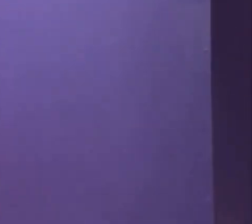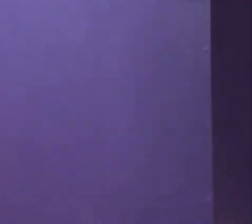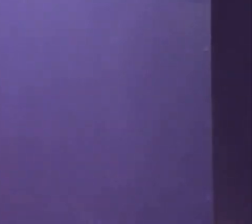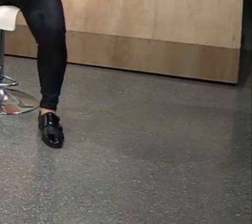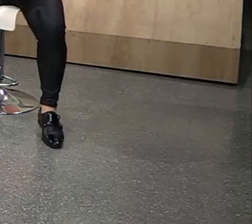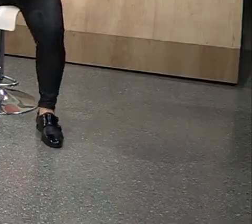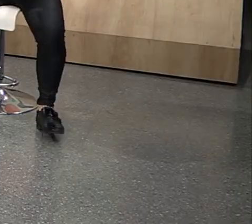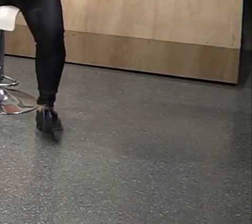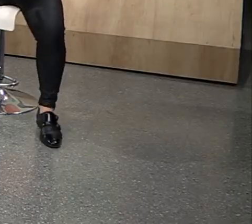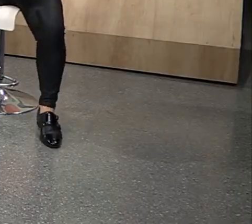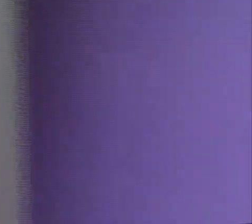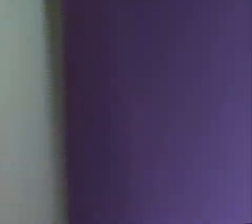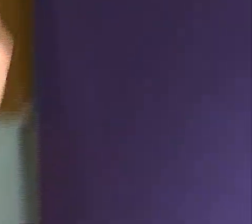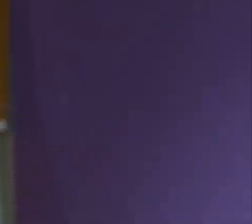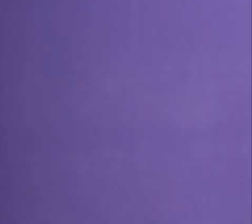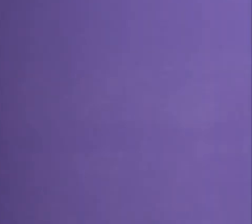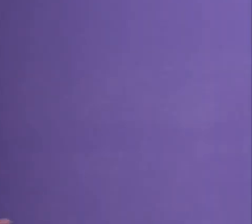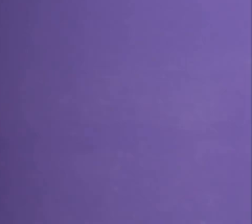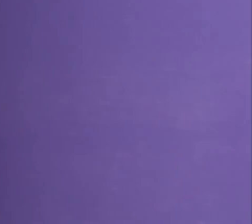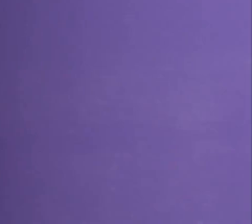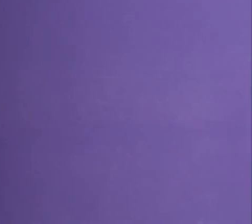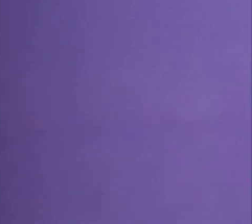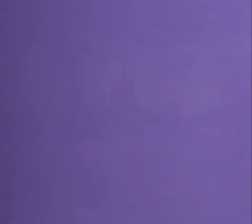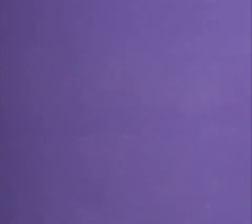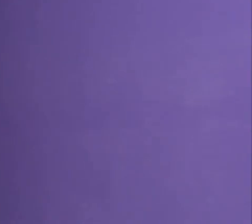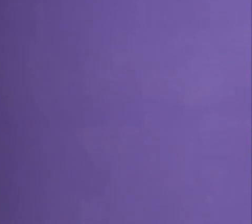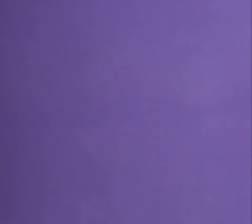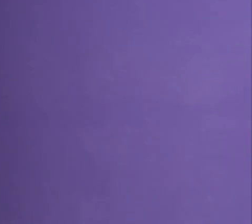tiritita, ta, ta, ta, tra, vai, tiritita.